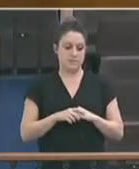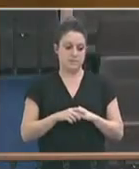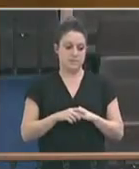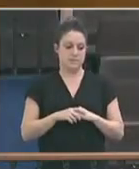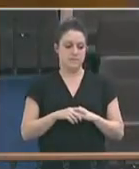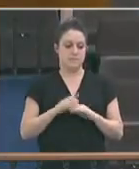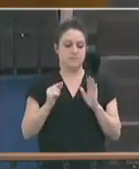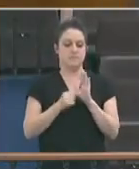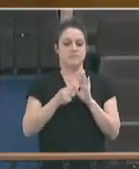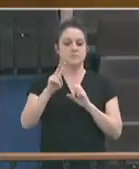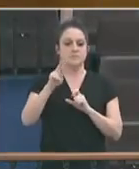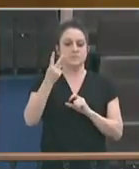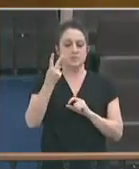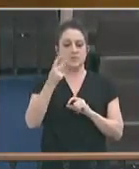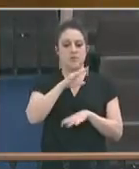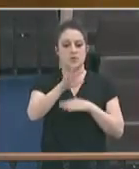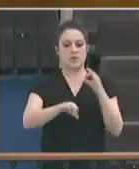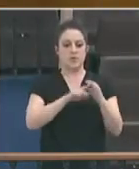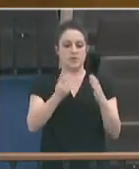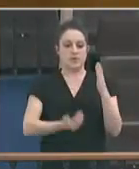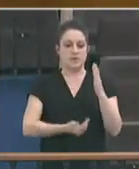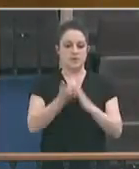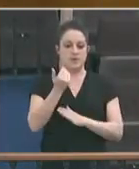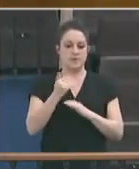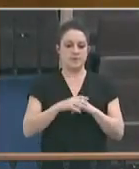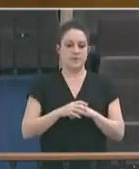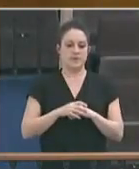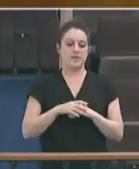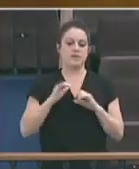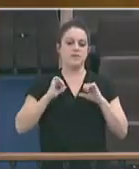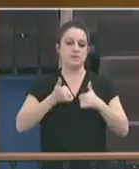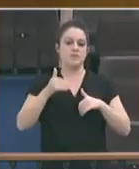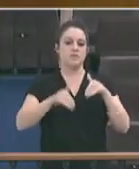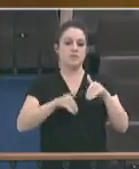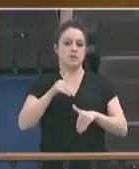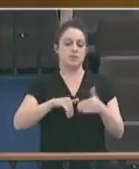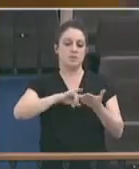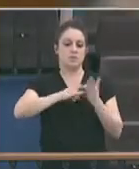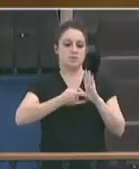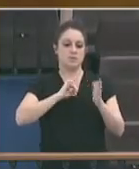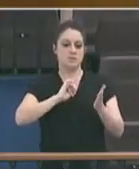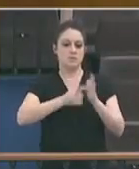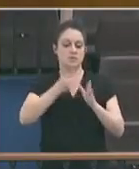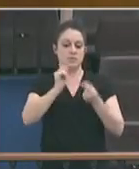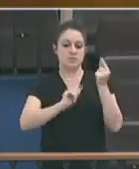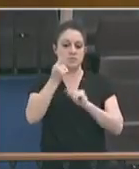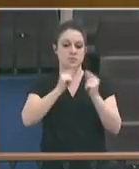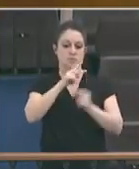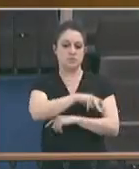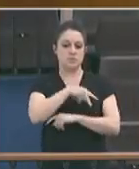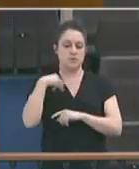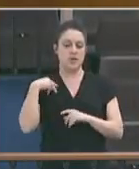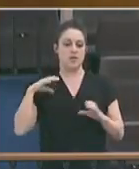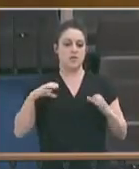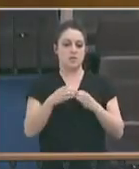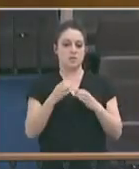Punto segundo del orden del día. Procedemos a la votación de la enmienda a la totalidad al proyecto de ley de presupuestos generales de la Junta de Comunidades de Castilla-La